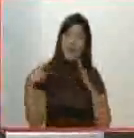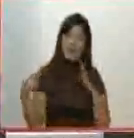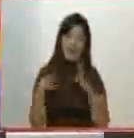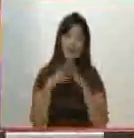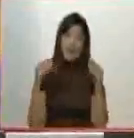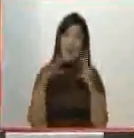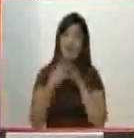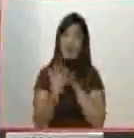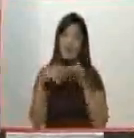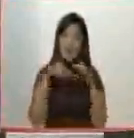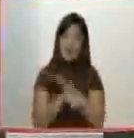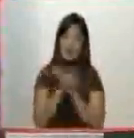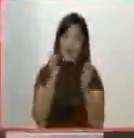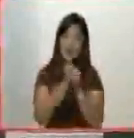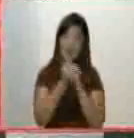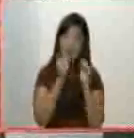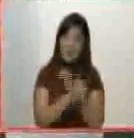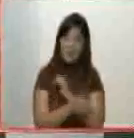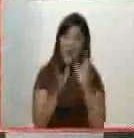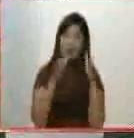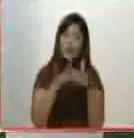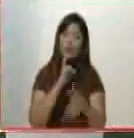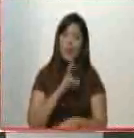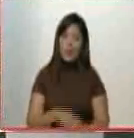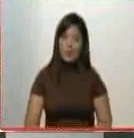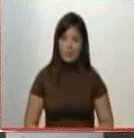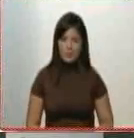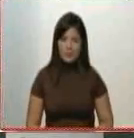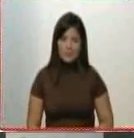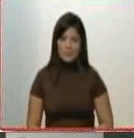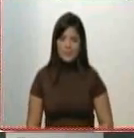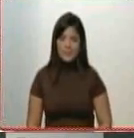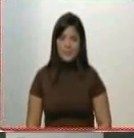Barrio Adentro Deportivo y con la Generación de Oro.